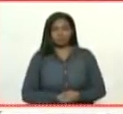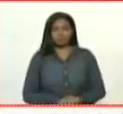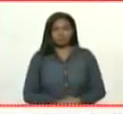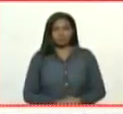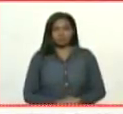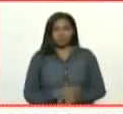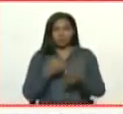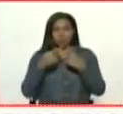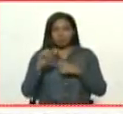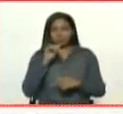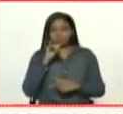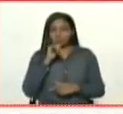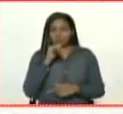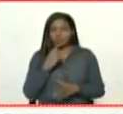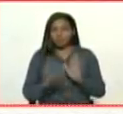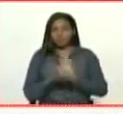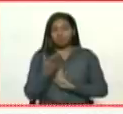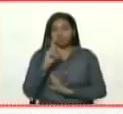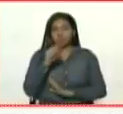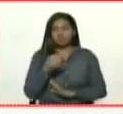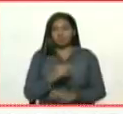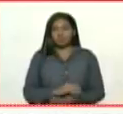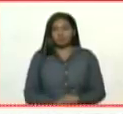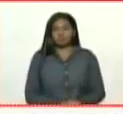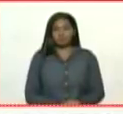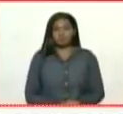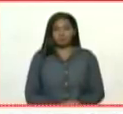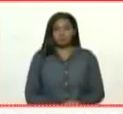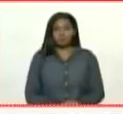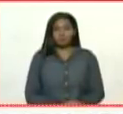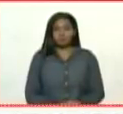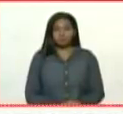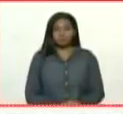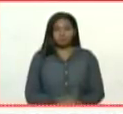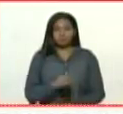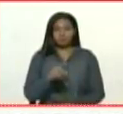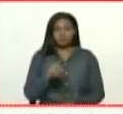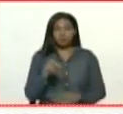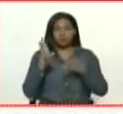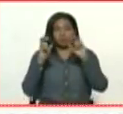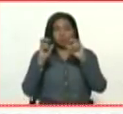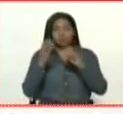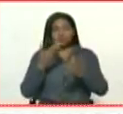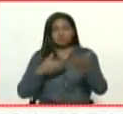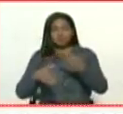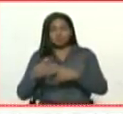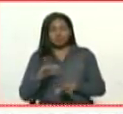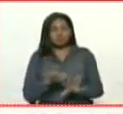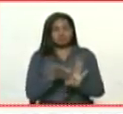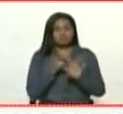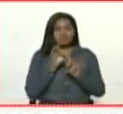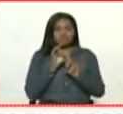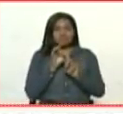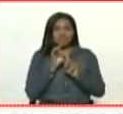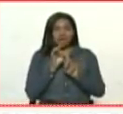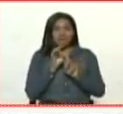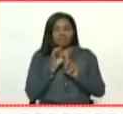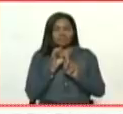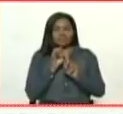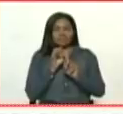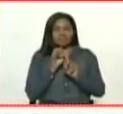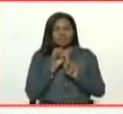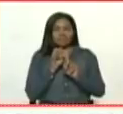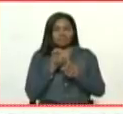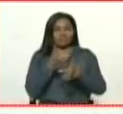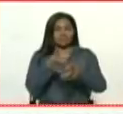otro de los anuncios importantes es el nuevo servicio especial de canje de